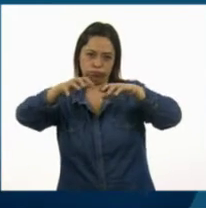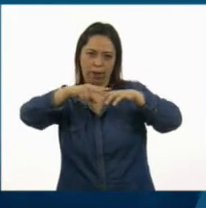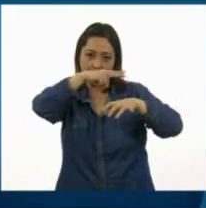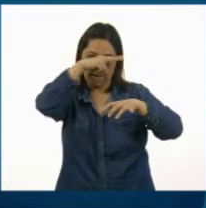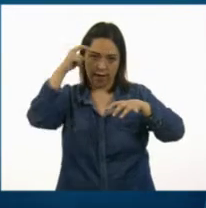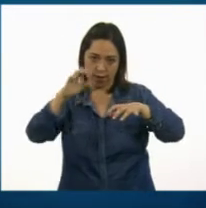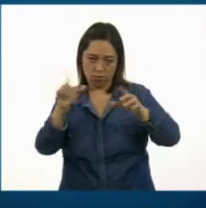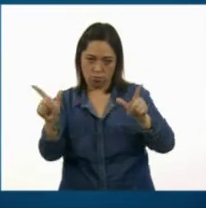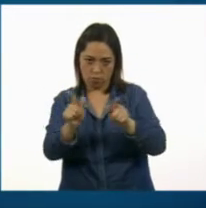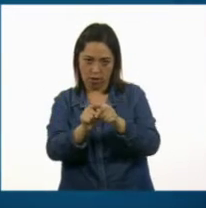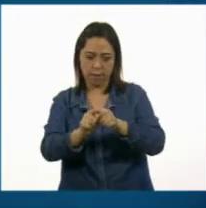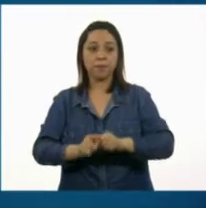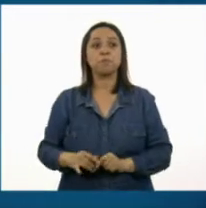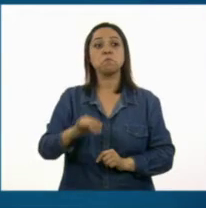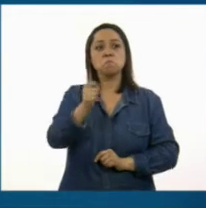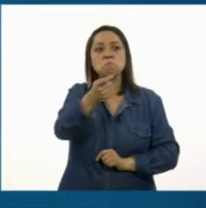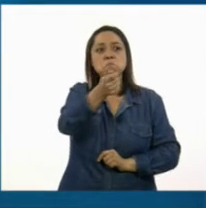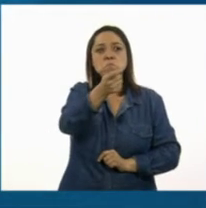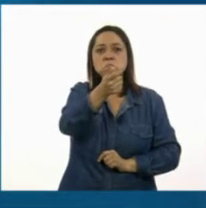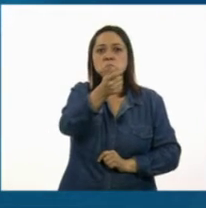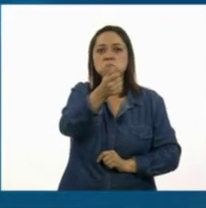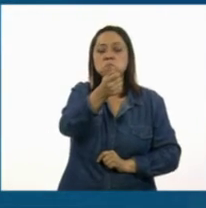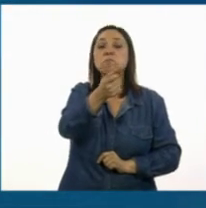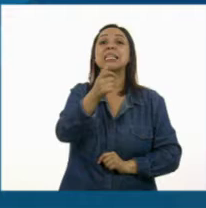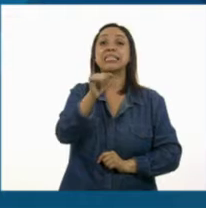bien, y ahorita entramos al detalle. Y el polar